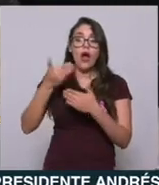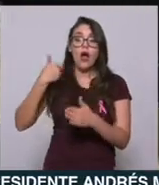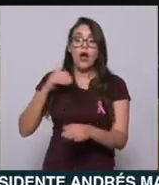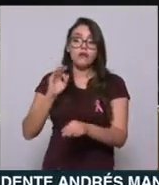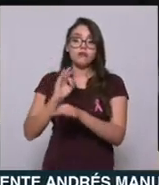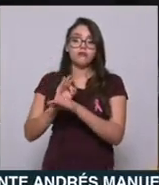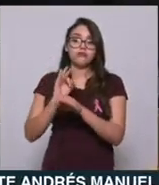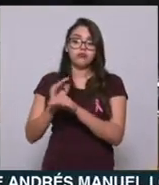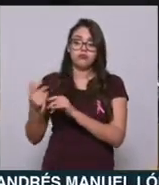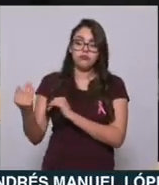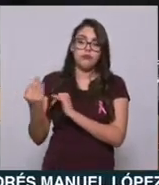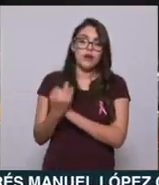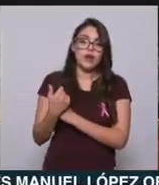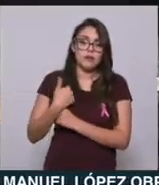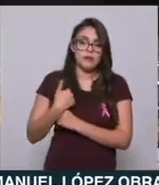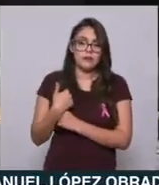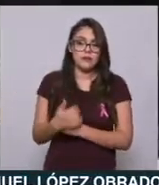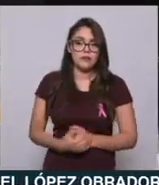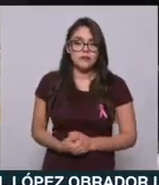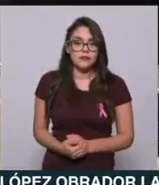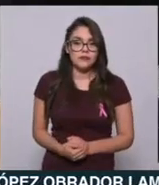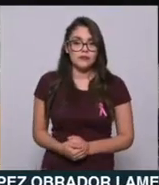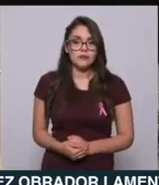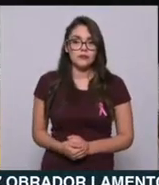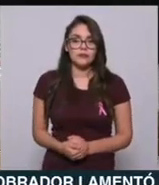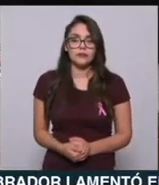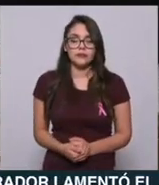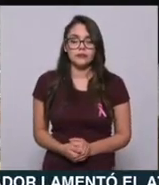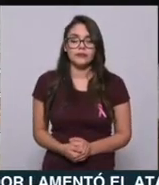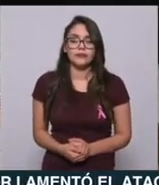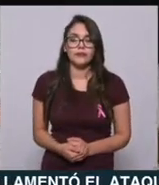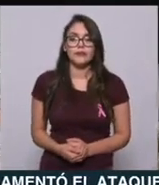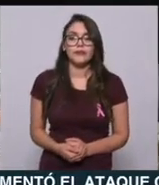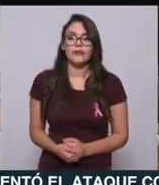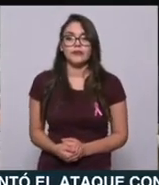Imágenes, Javier Martínez, información y voz, Alberto Álvarez Santana, 21 Noticias.